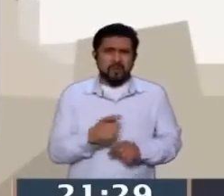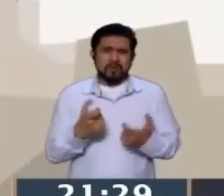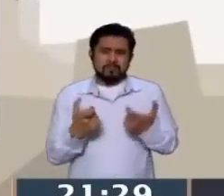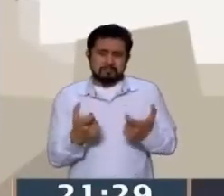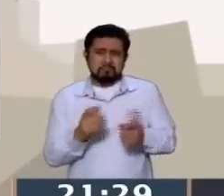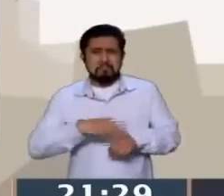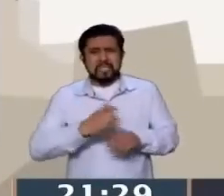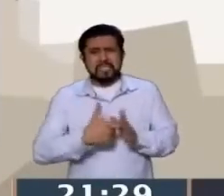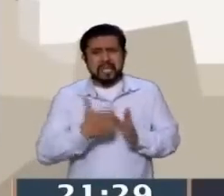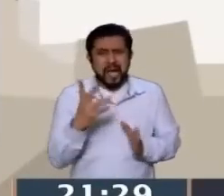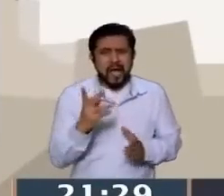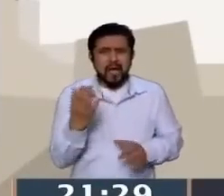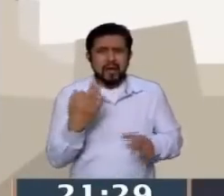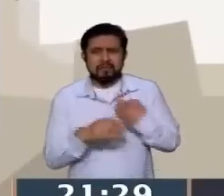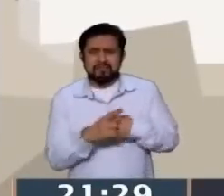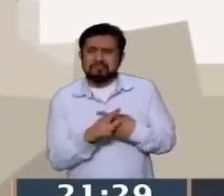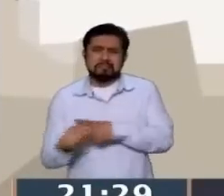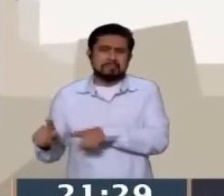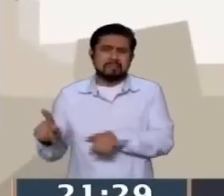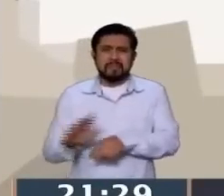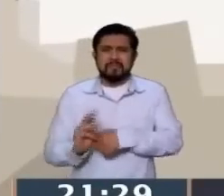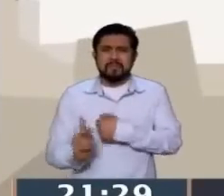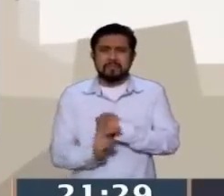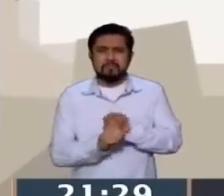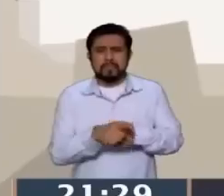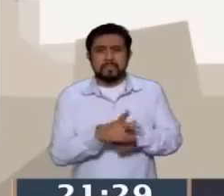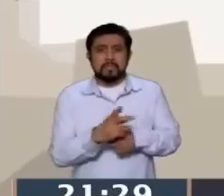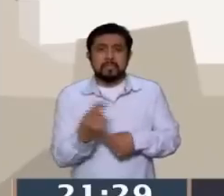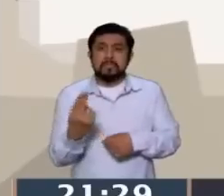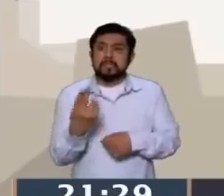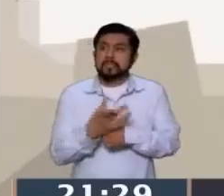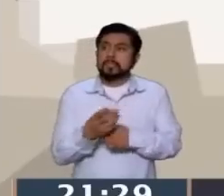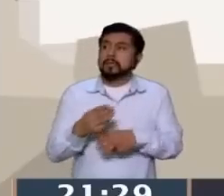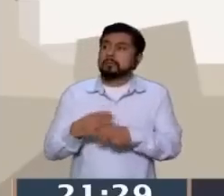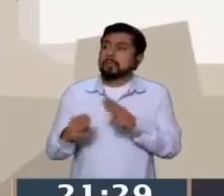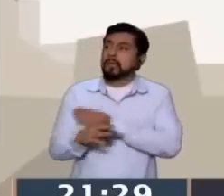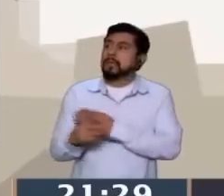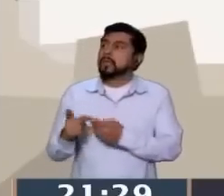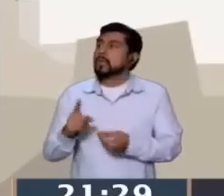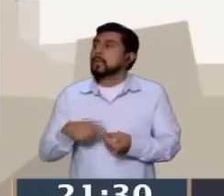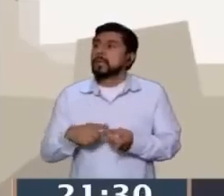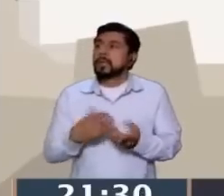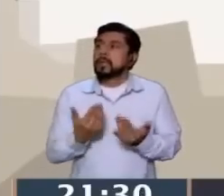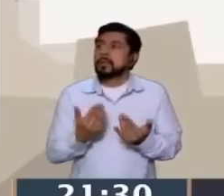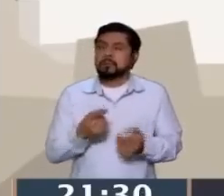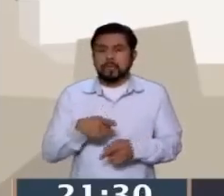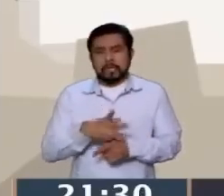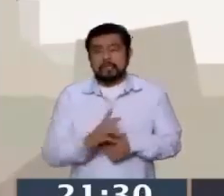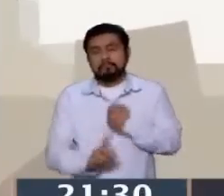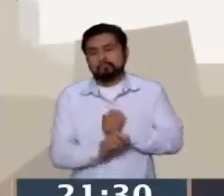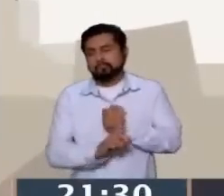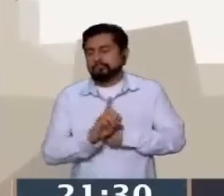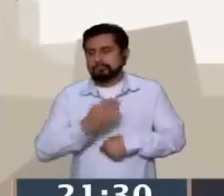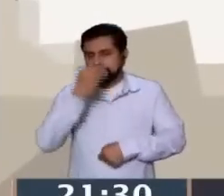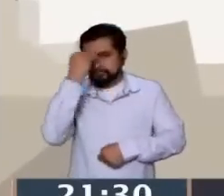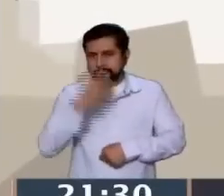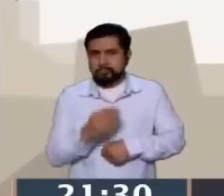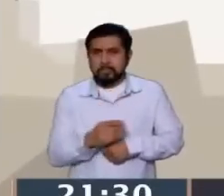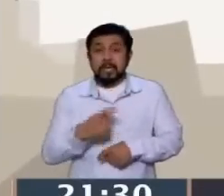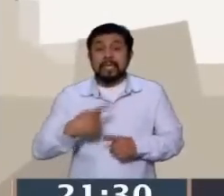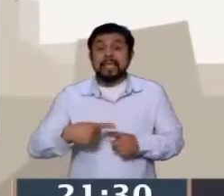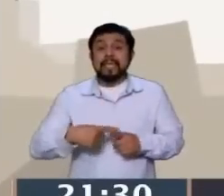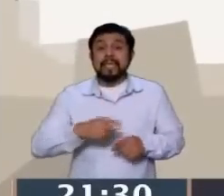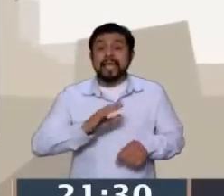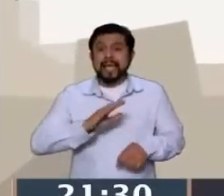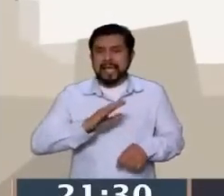alcanza para menos sobre todo en aquellos países que son más dependientes de los hidrocarburos Quiénes son esos grandes ganadores primero